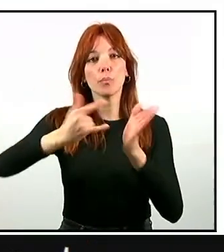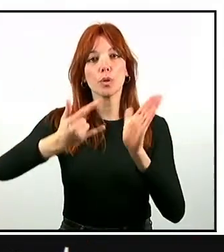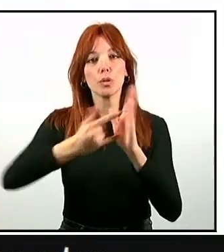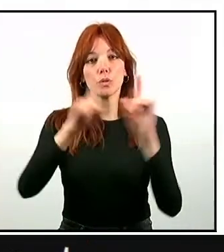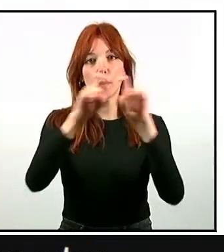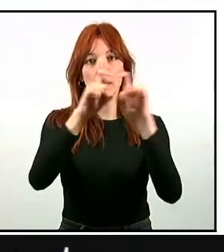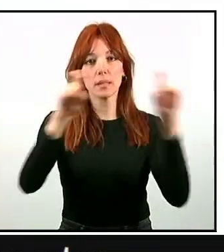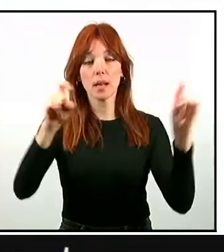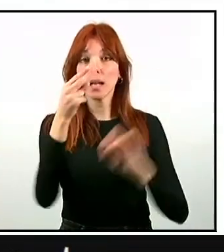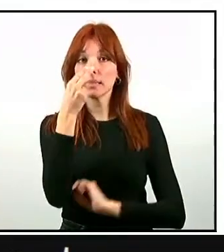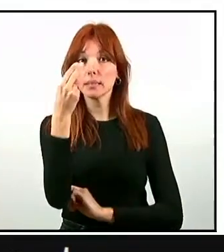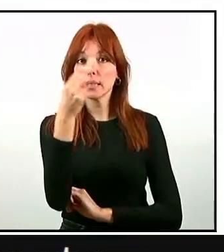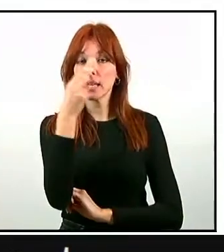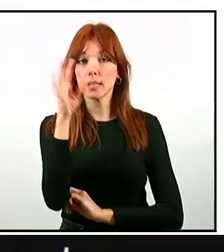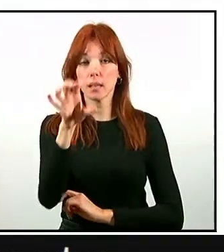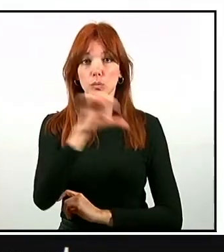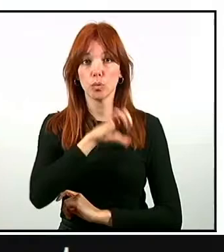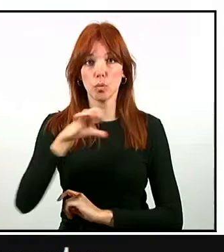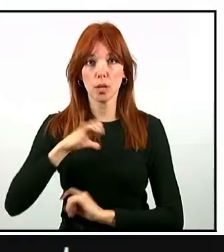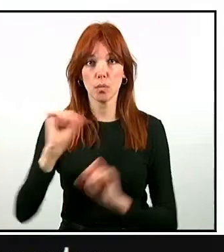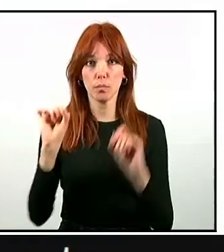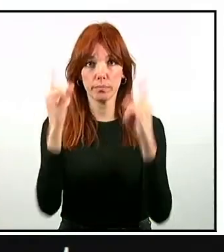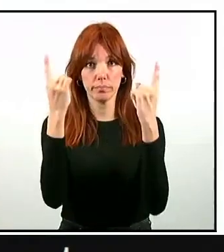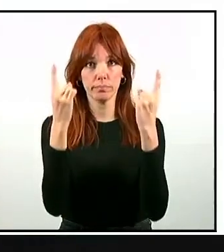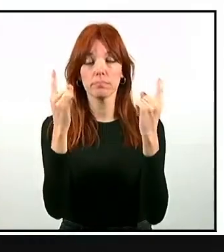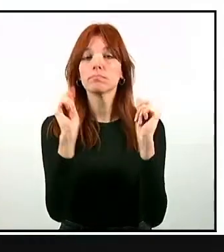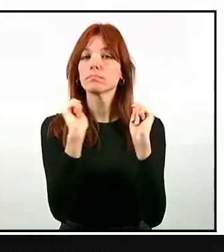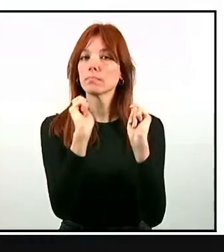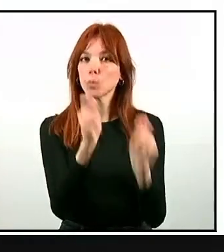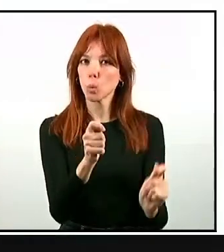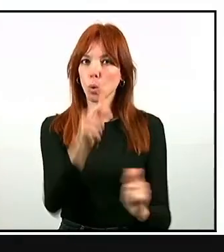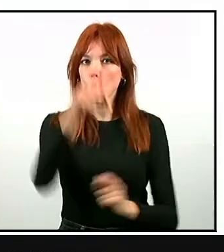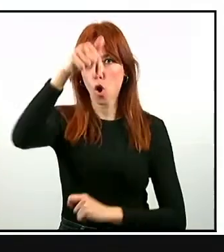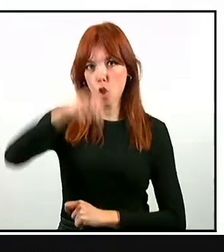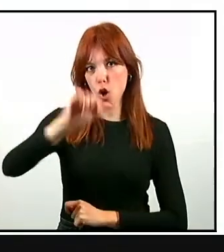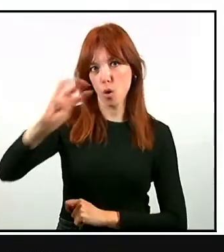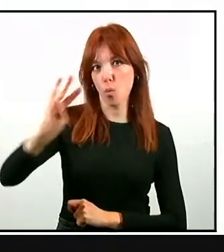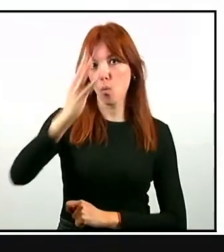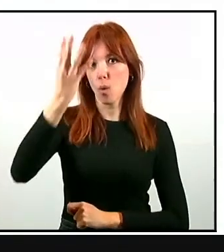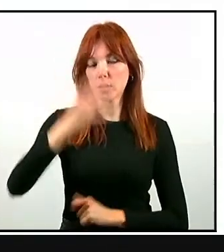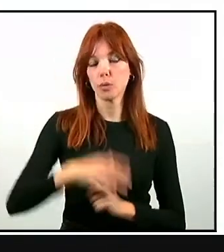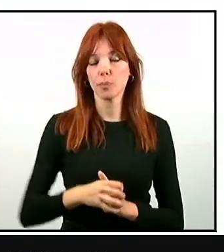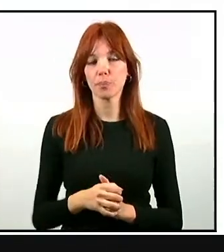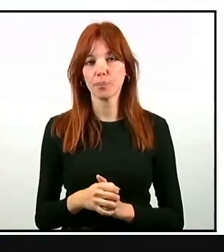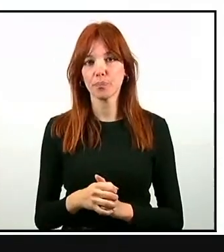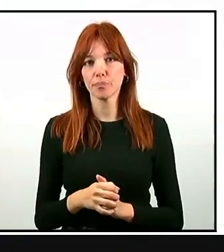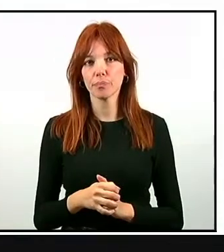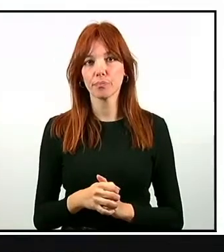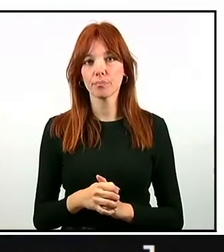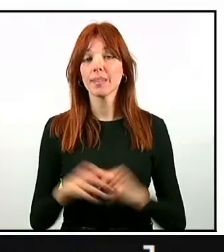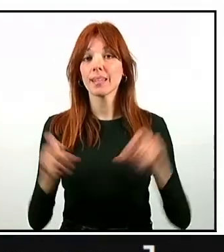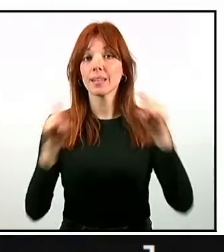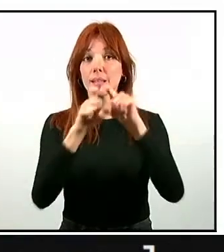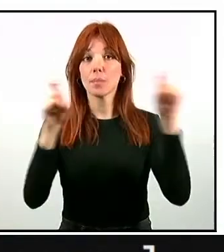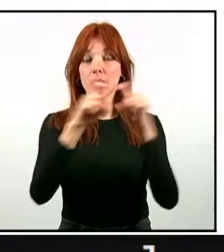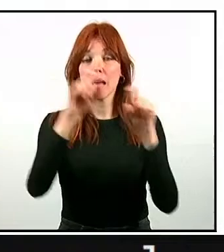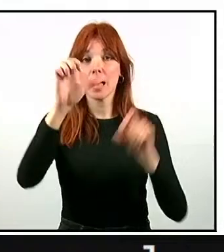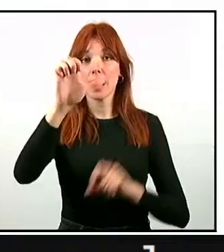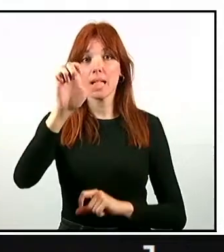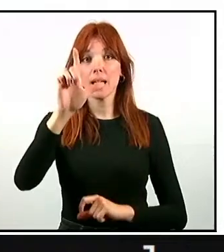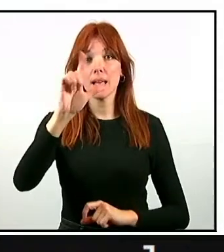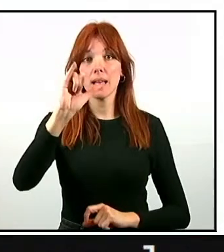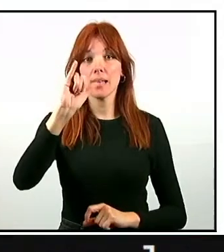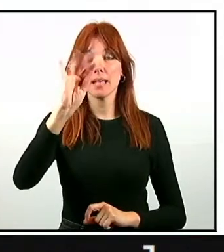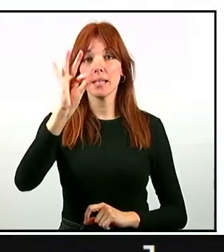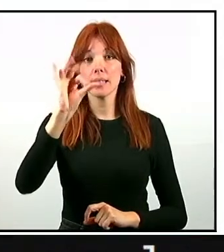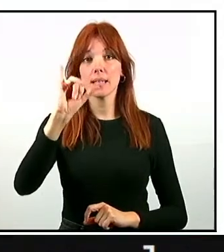de interés autonómico. Estamos hablando que hoy aprobamos el premio para la empresa Envision Spain para